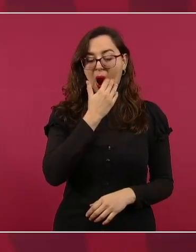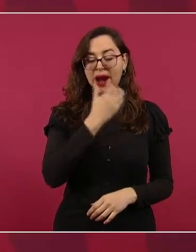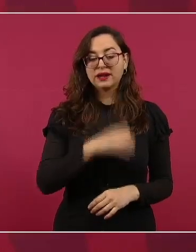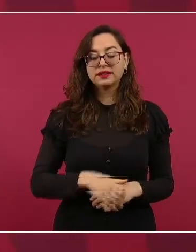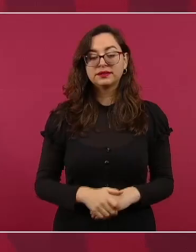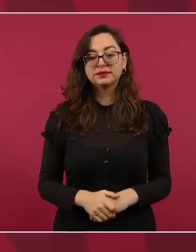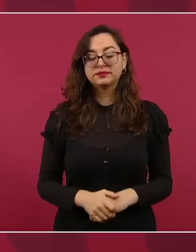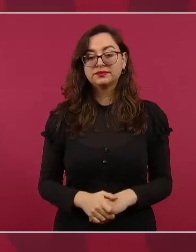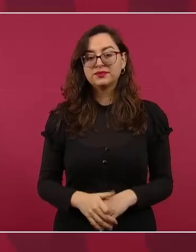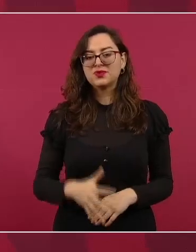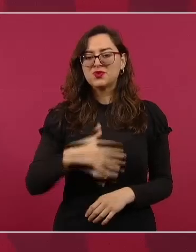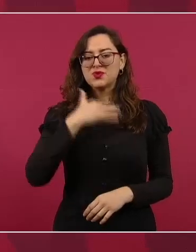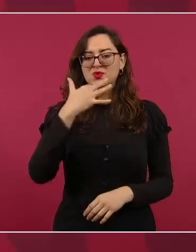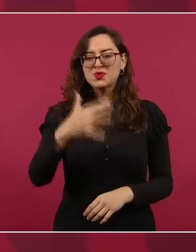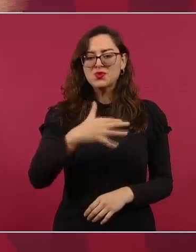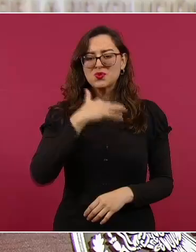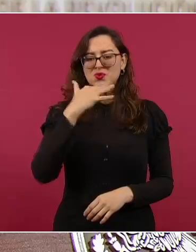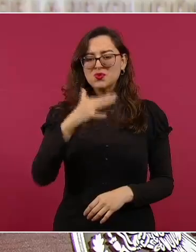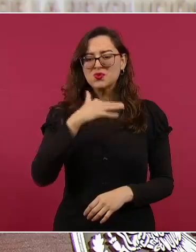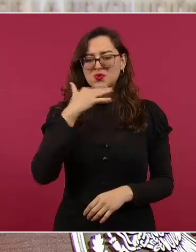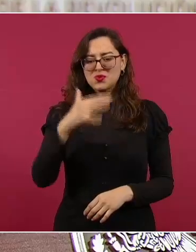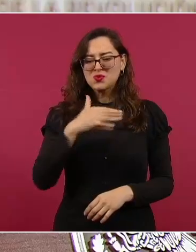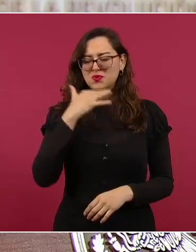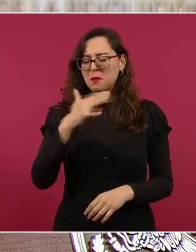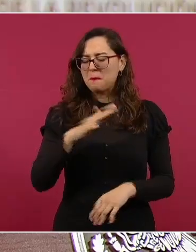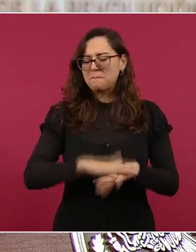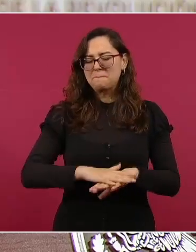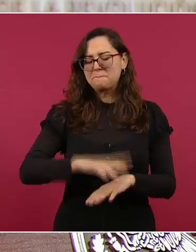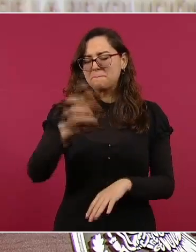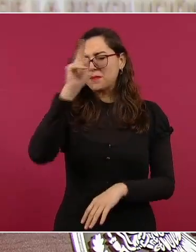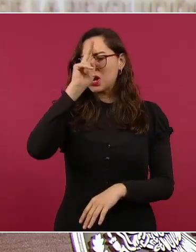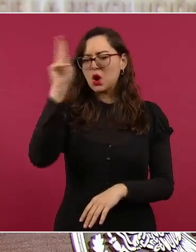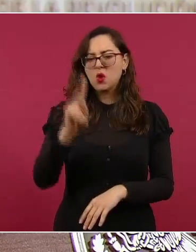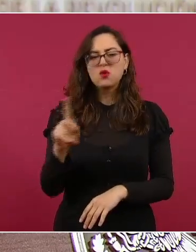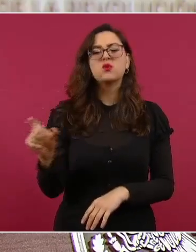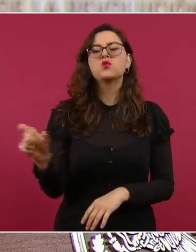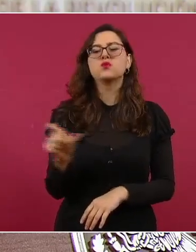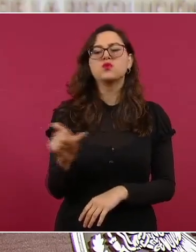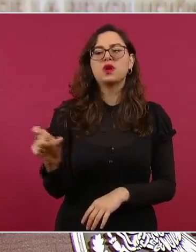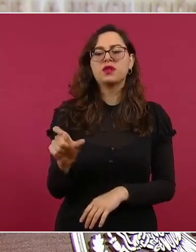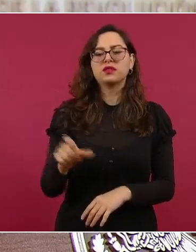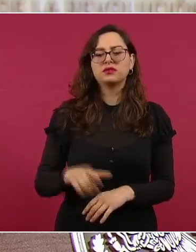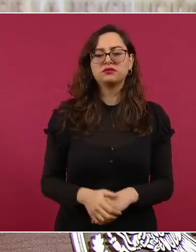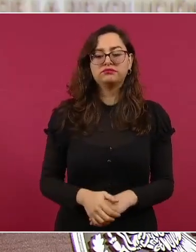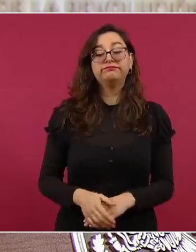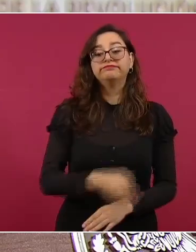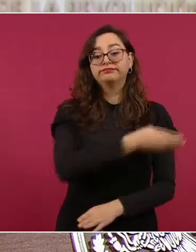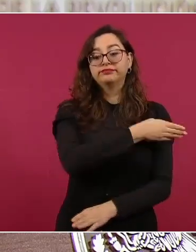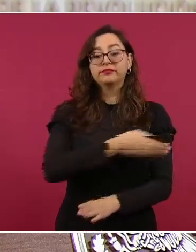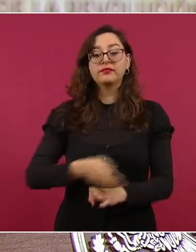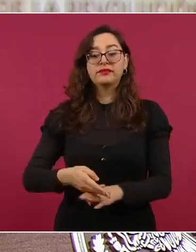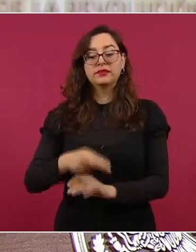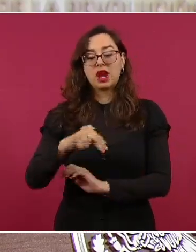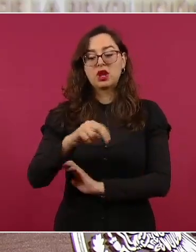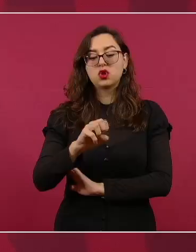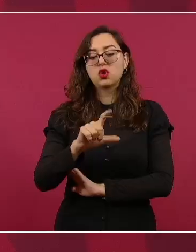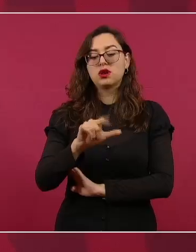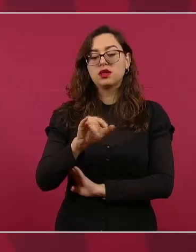habido en toda la historia fue en el periodo neoliberal,